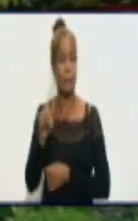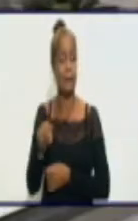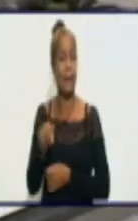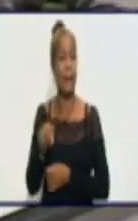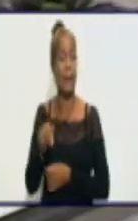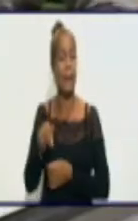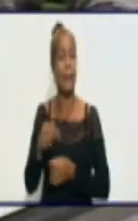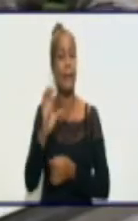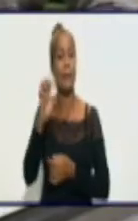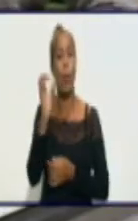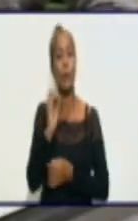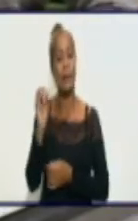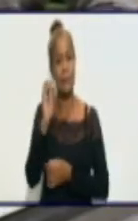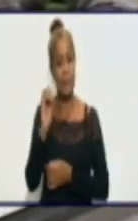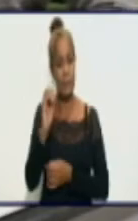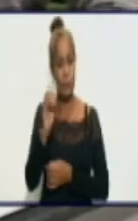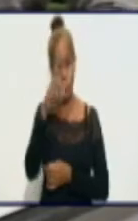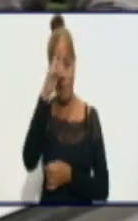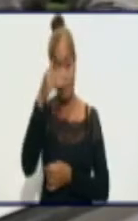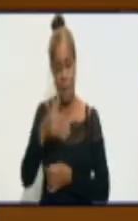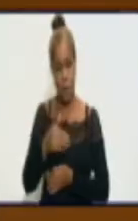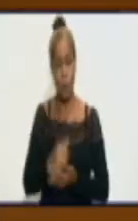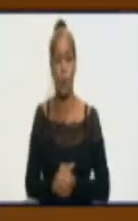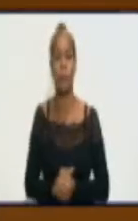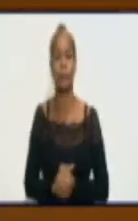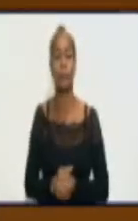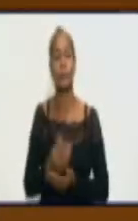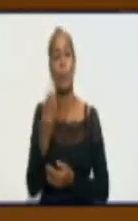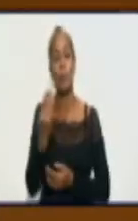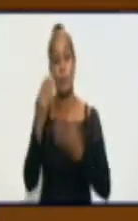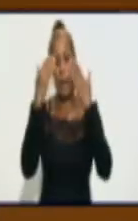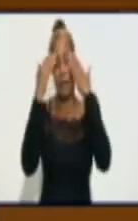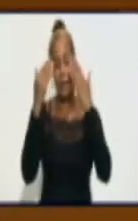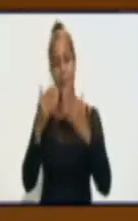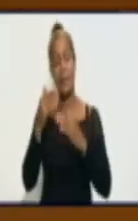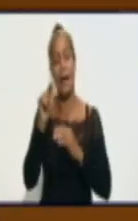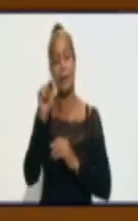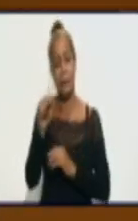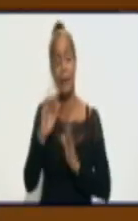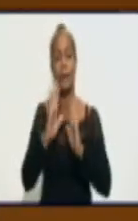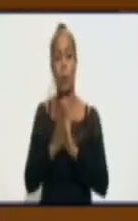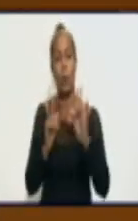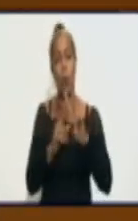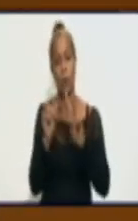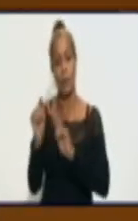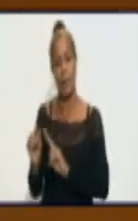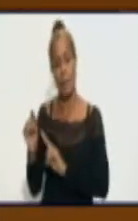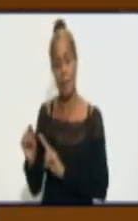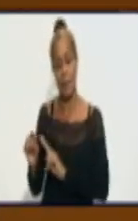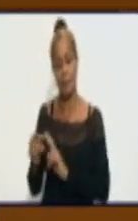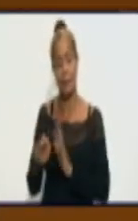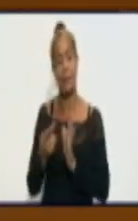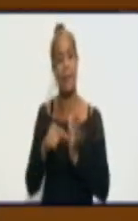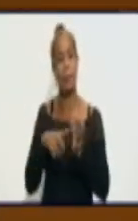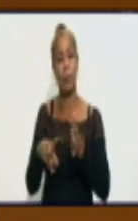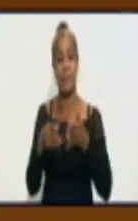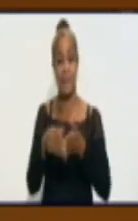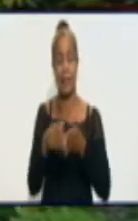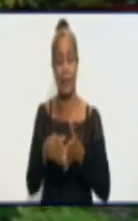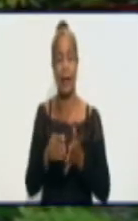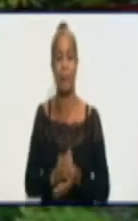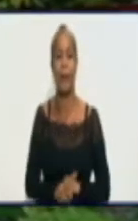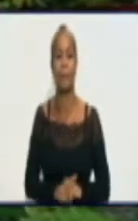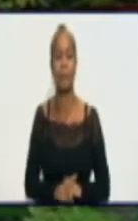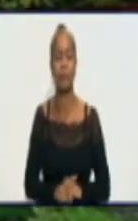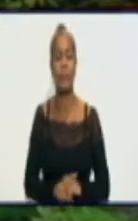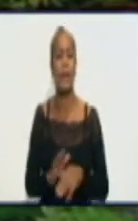Granma. Muy buenas tardes y bienvenida. Muchas gracias y muy buenas tardes a ti, al colectivo y a todas las personas que están con nosotros en frecuencia en este momento. Maricel,